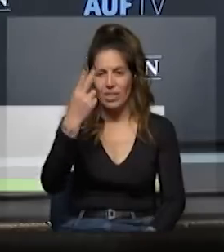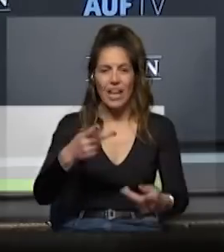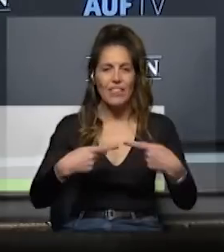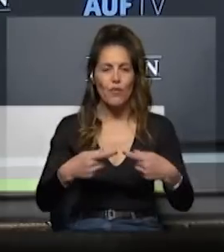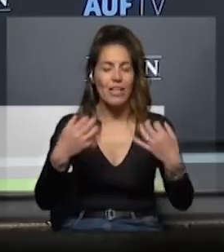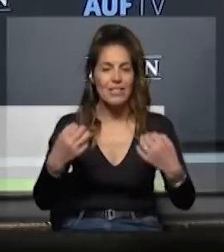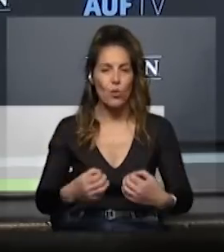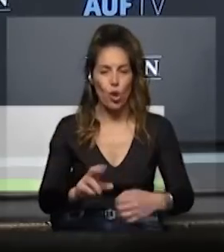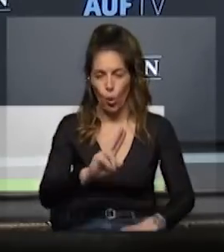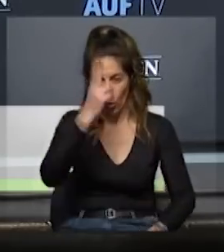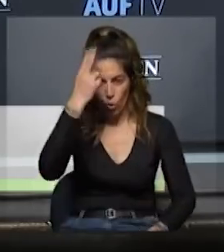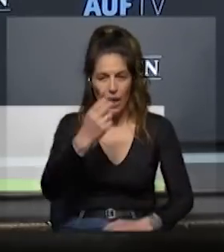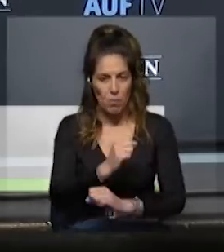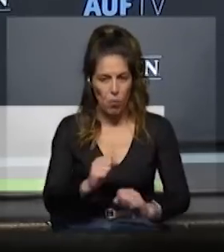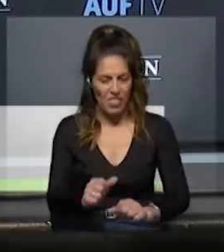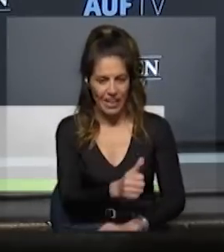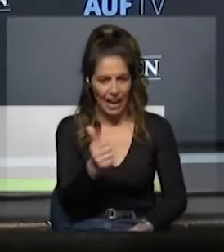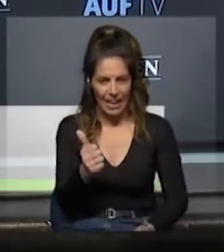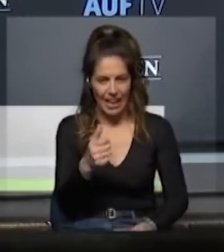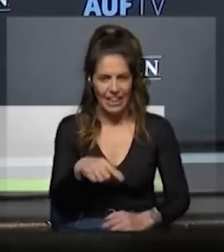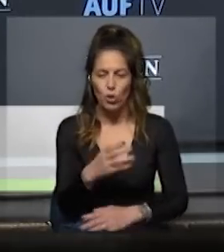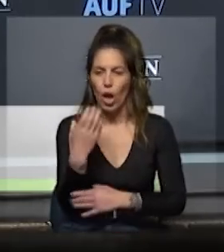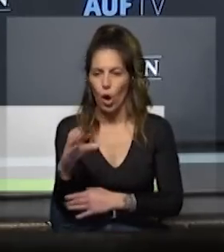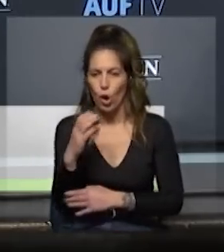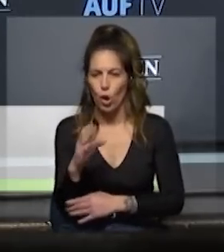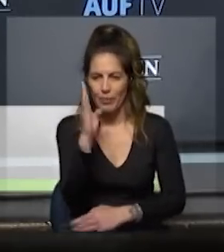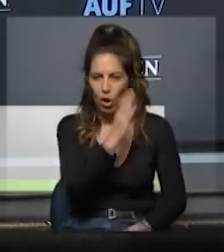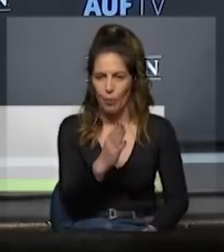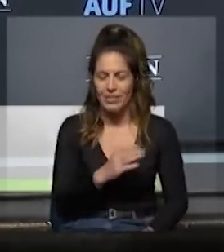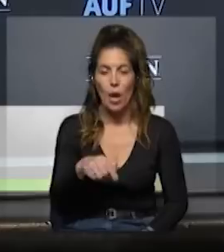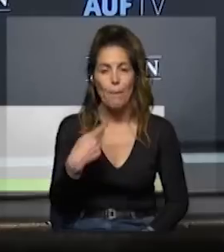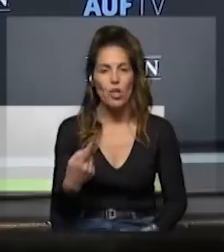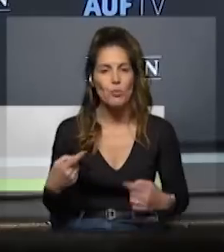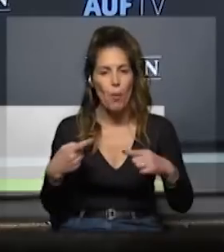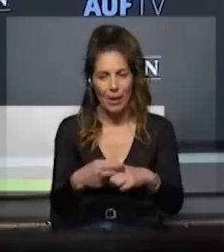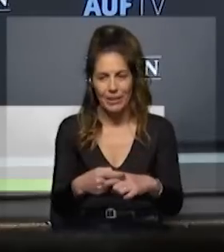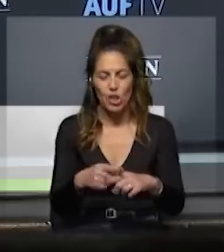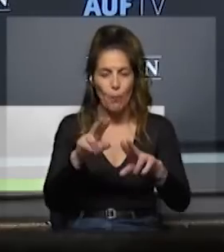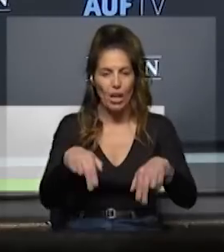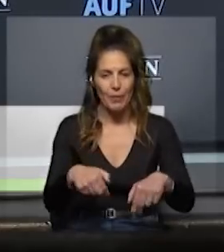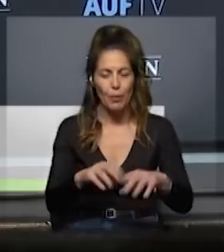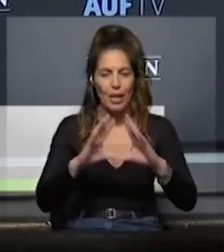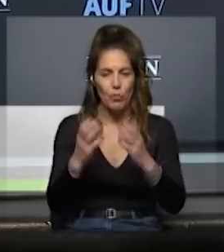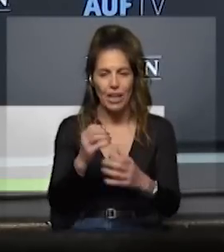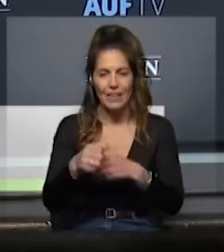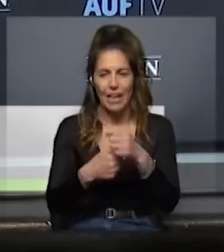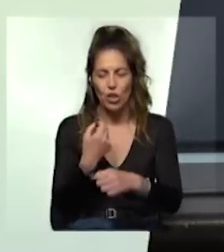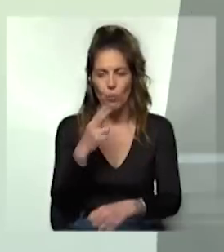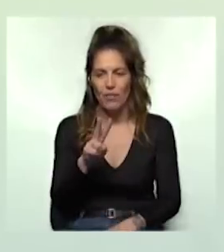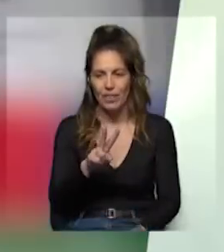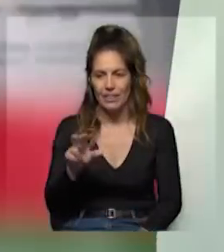aseguró que la Celeste está en condiciones de ganarle tanto a Colombia como a Brasil próximos rivales por las eliminatorias para el mundial